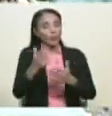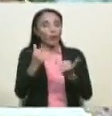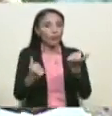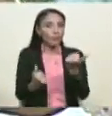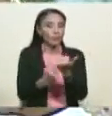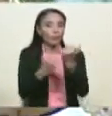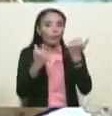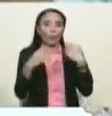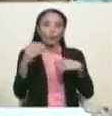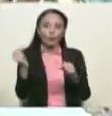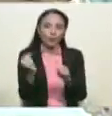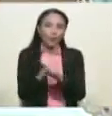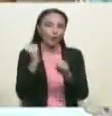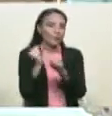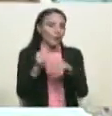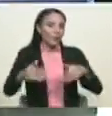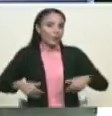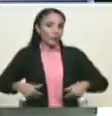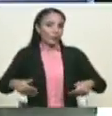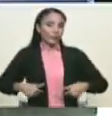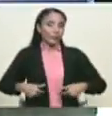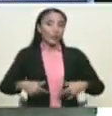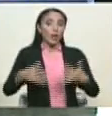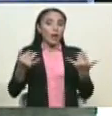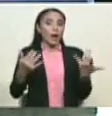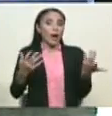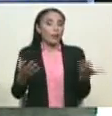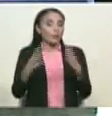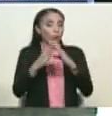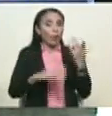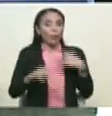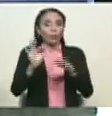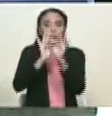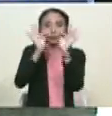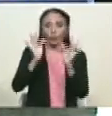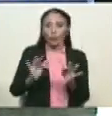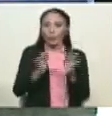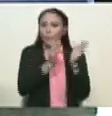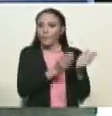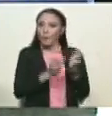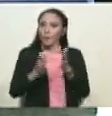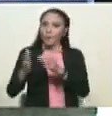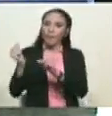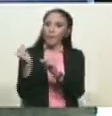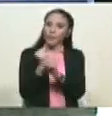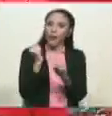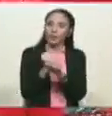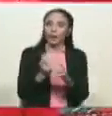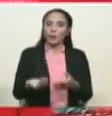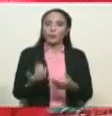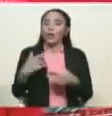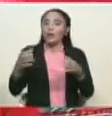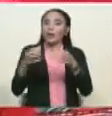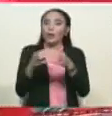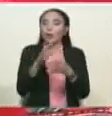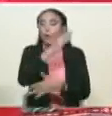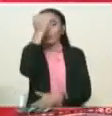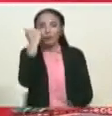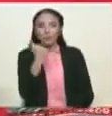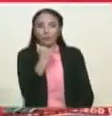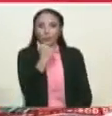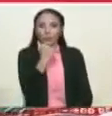su empeño, el gobierno revolucionario con sus medidas, sus acciones, y el Frente Francisco de